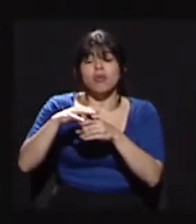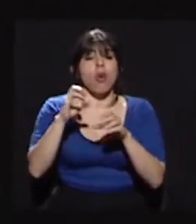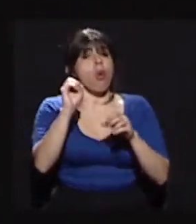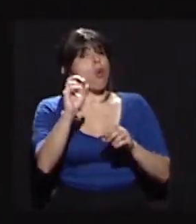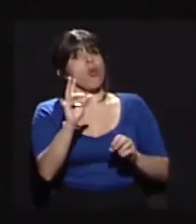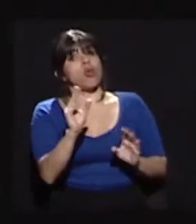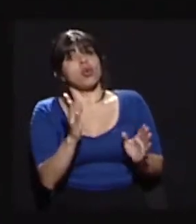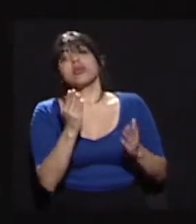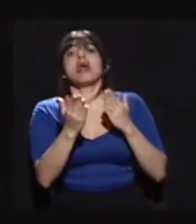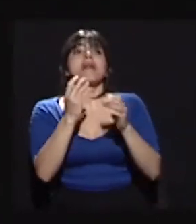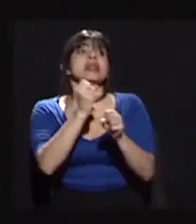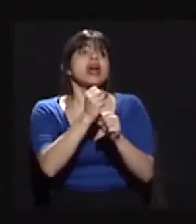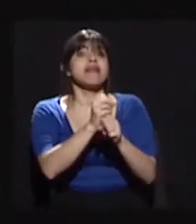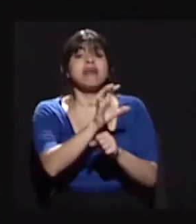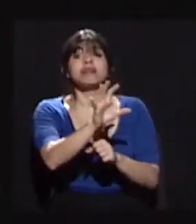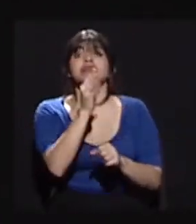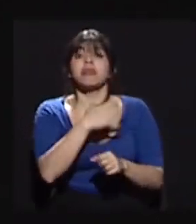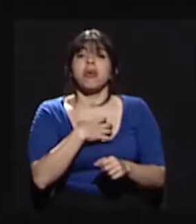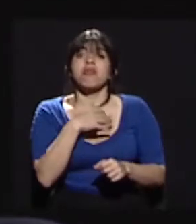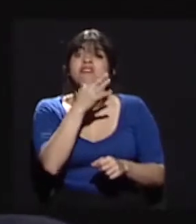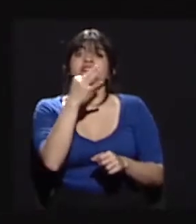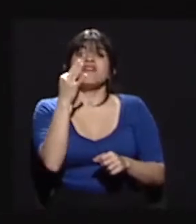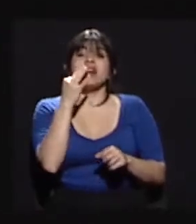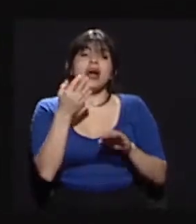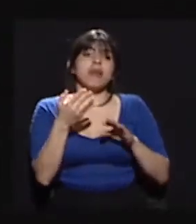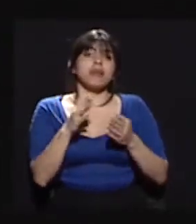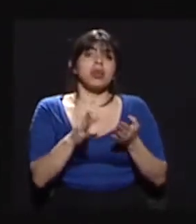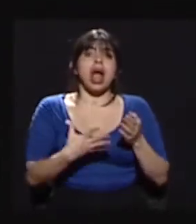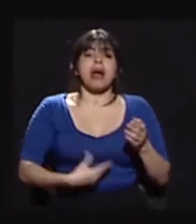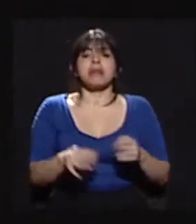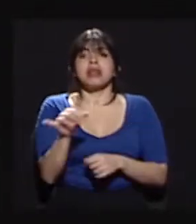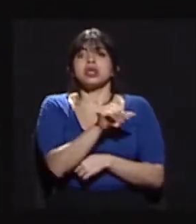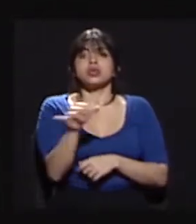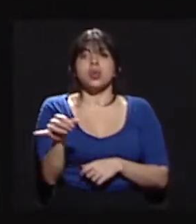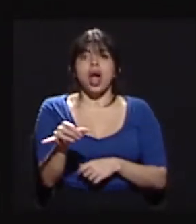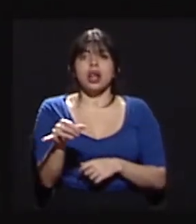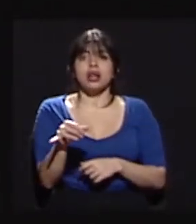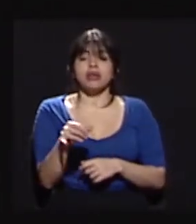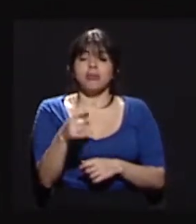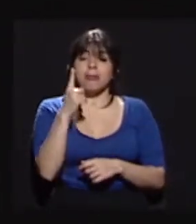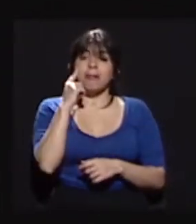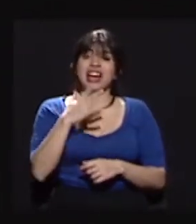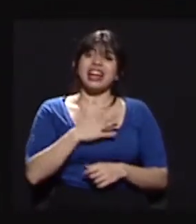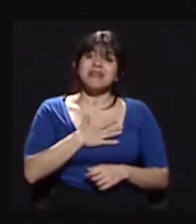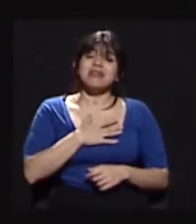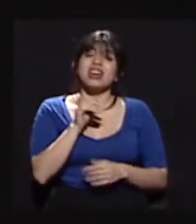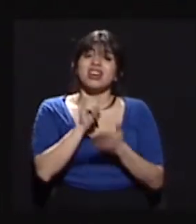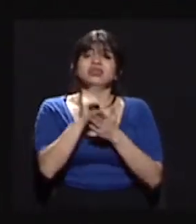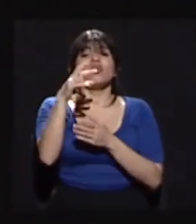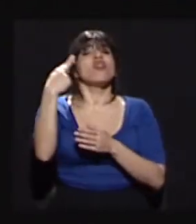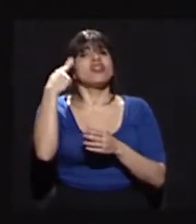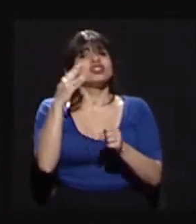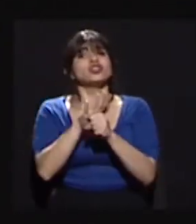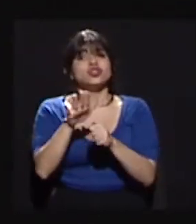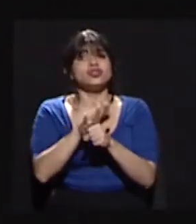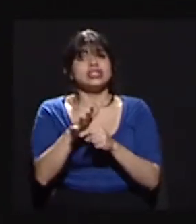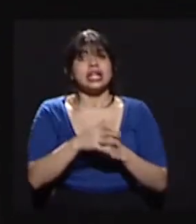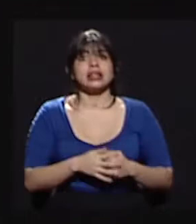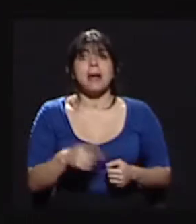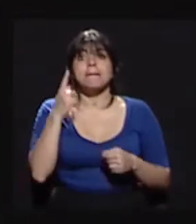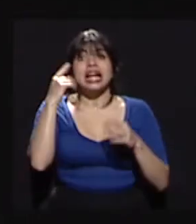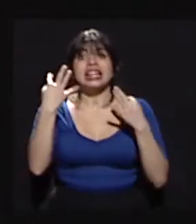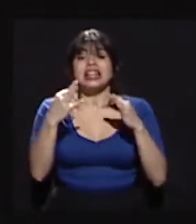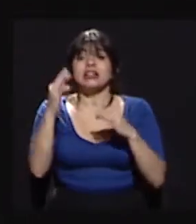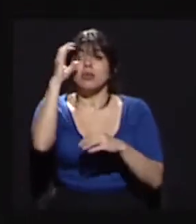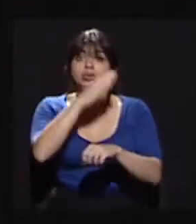puede ser que estén trabajando en sus propias fincas muriéndose de hambre igual constituye para mí un motivo suficiente para